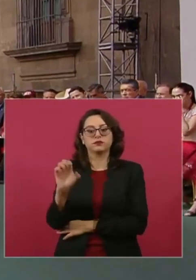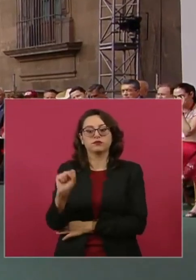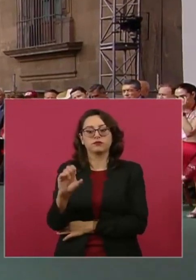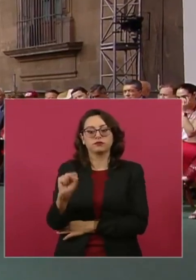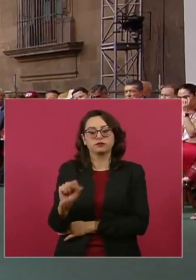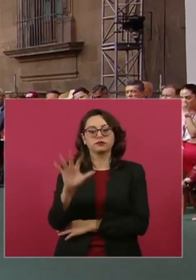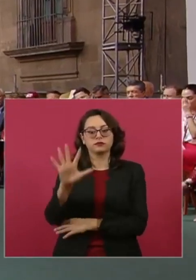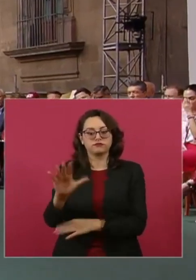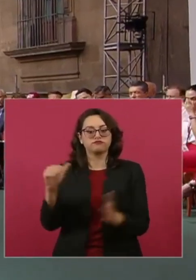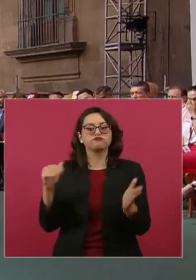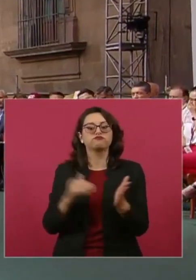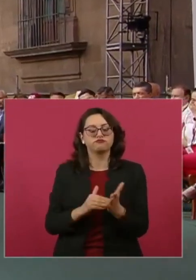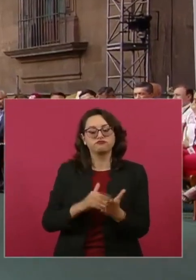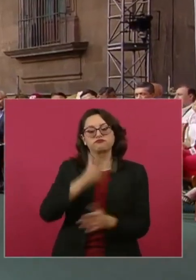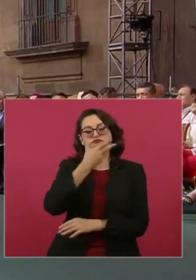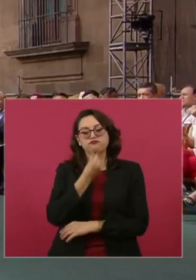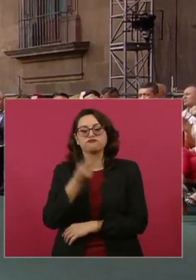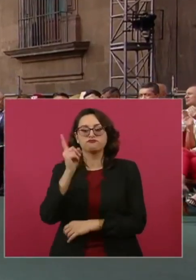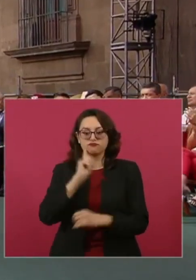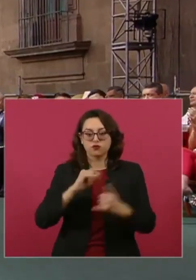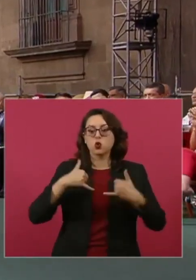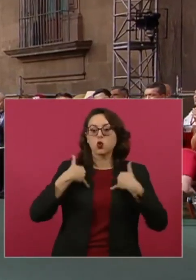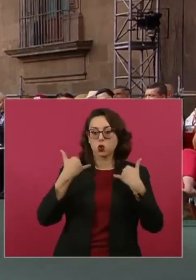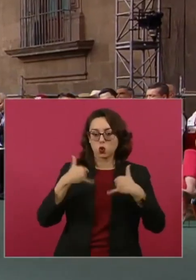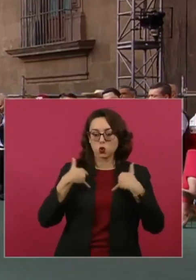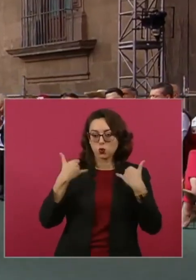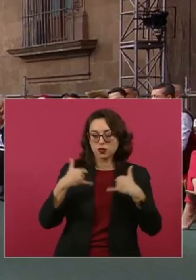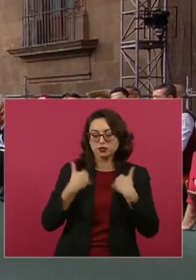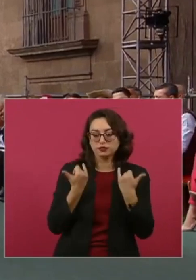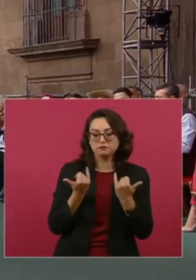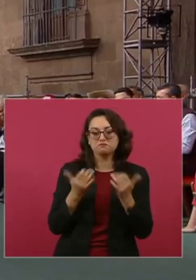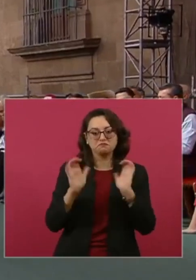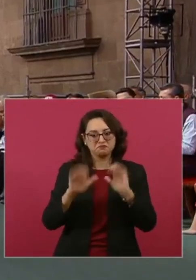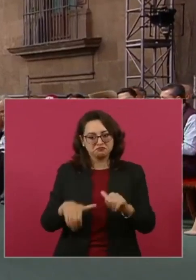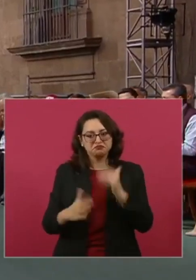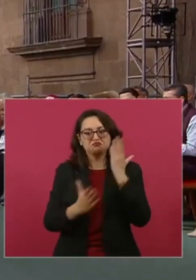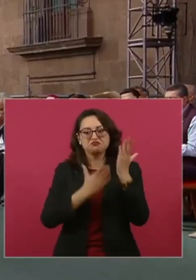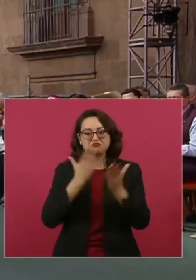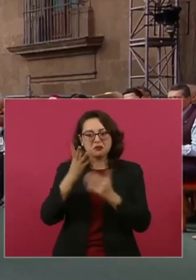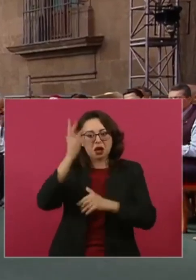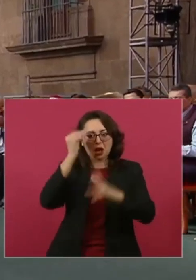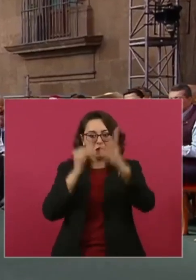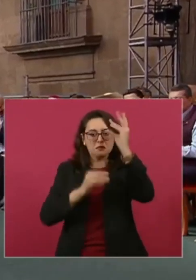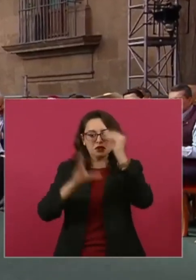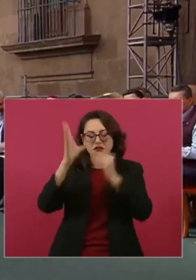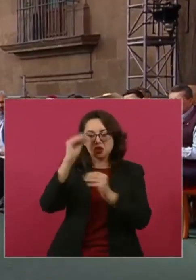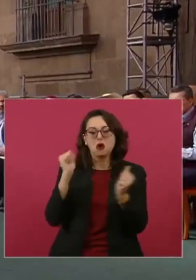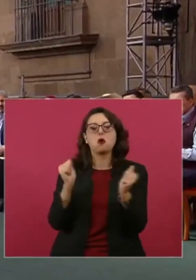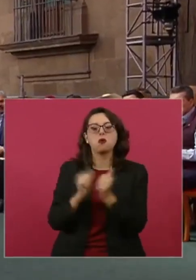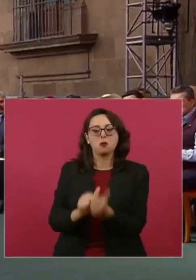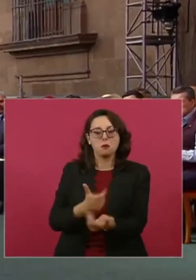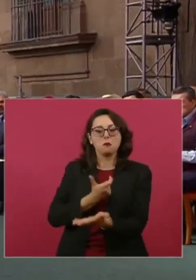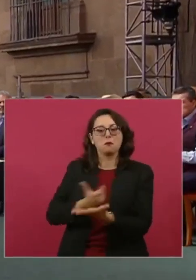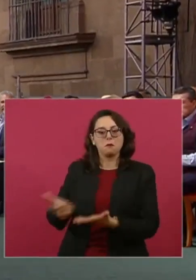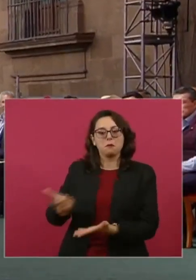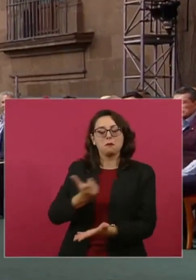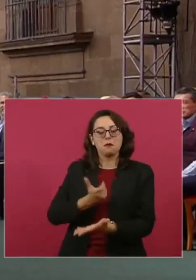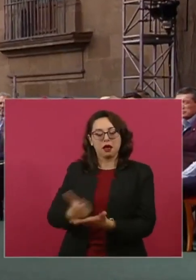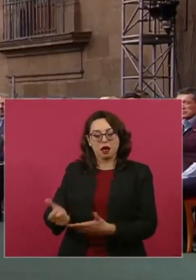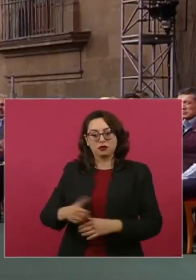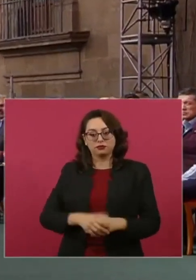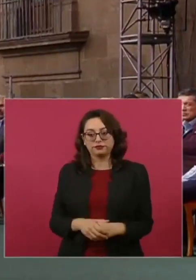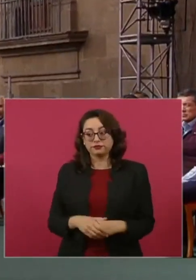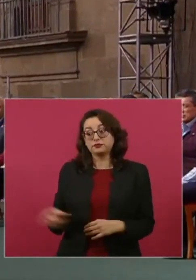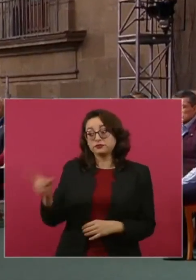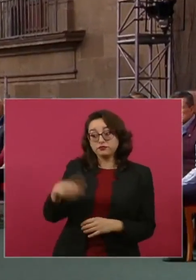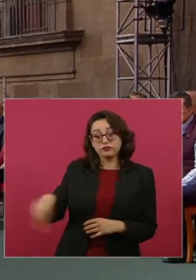565,000 muchachos y muchachas, de los cuales la mitad han sido